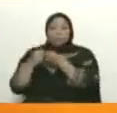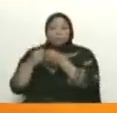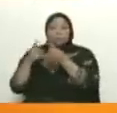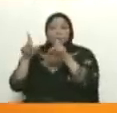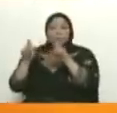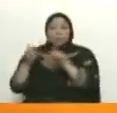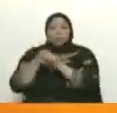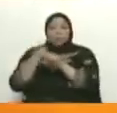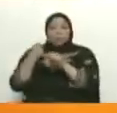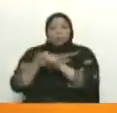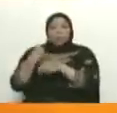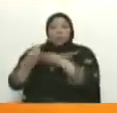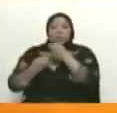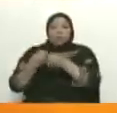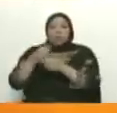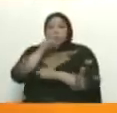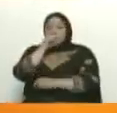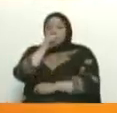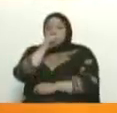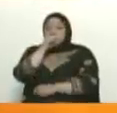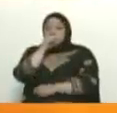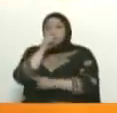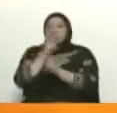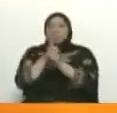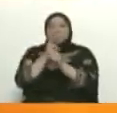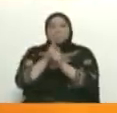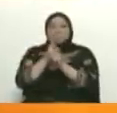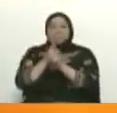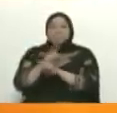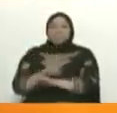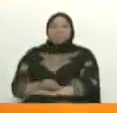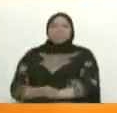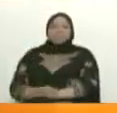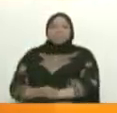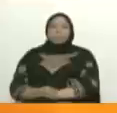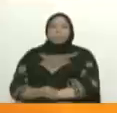proporciona a uno en el fragor de los combates. Y digo,